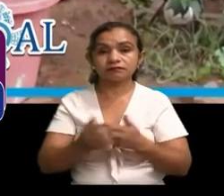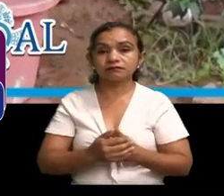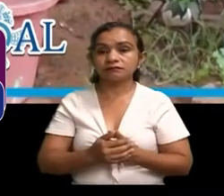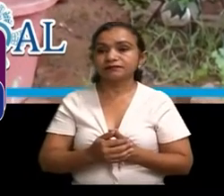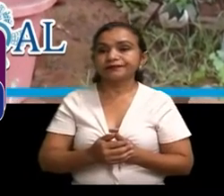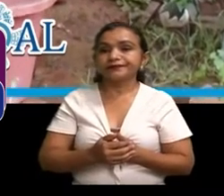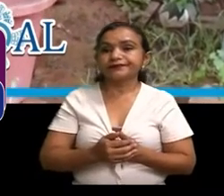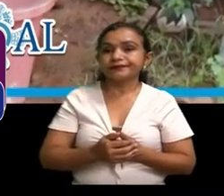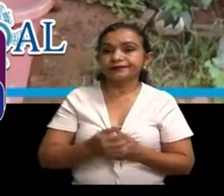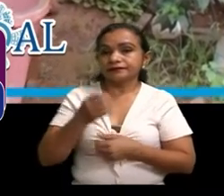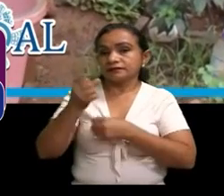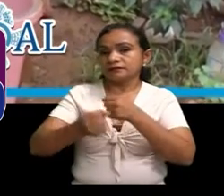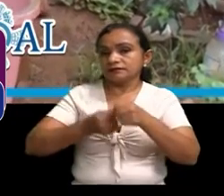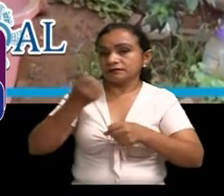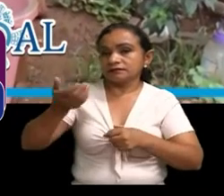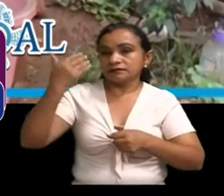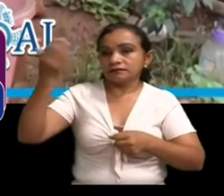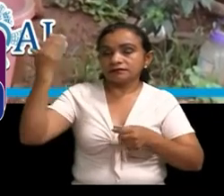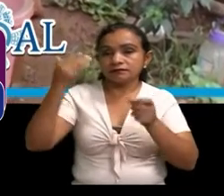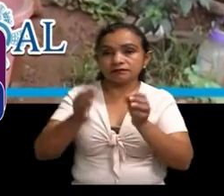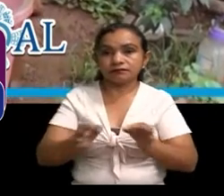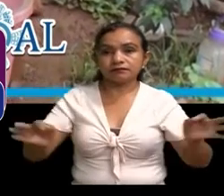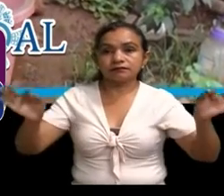en los últimos años la prioridad